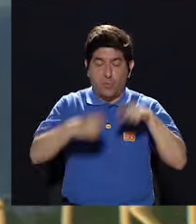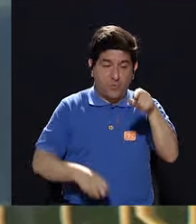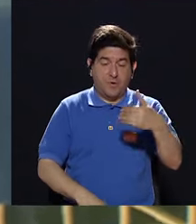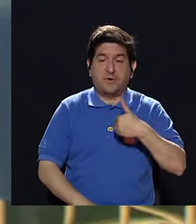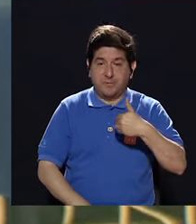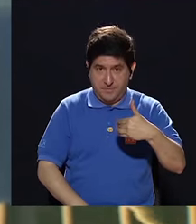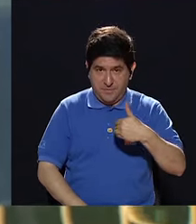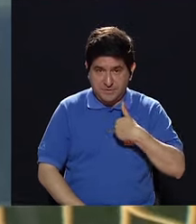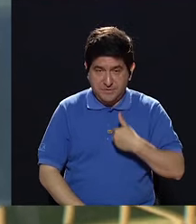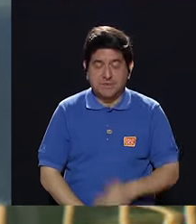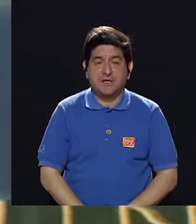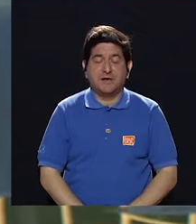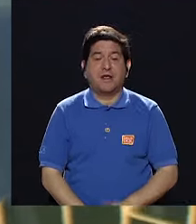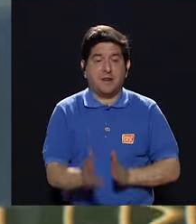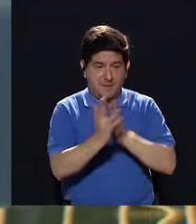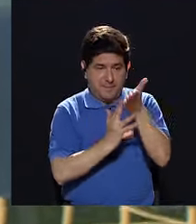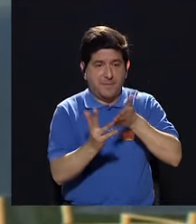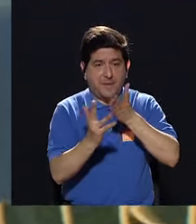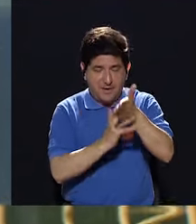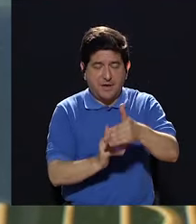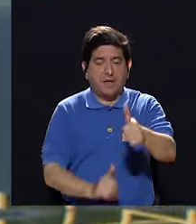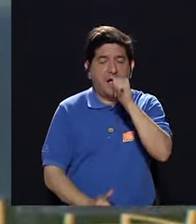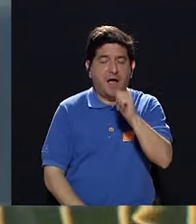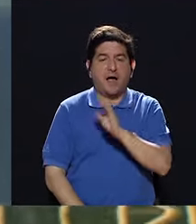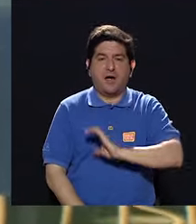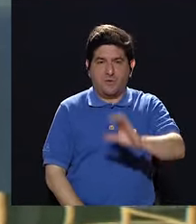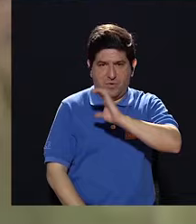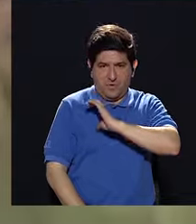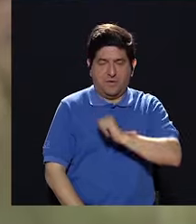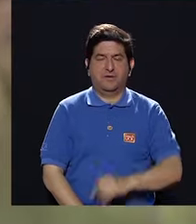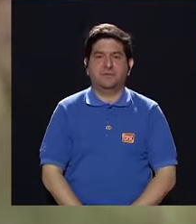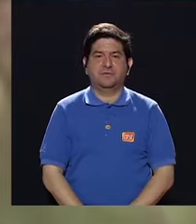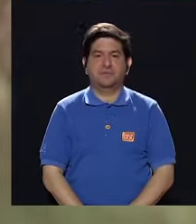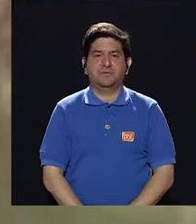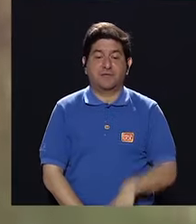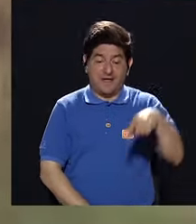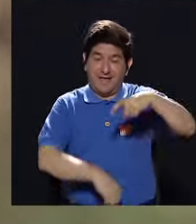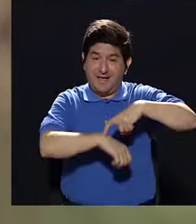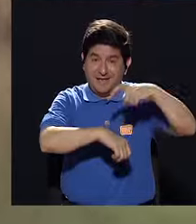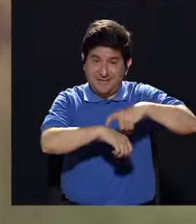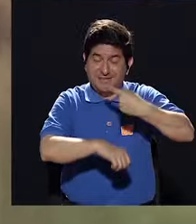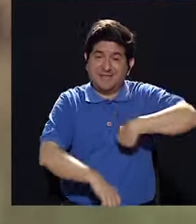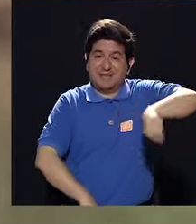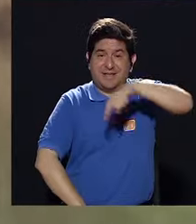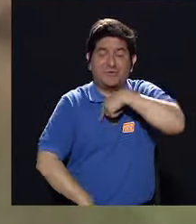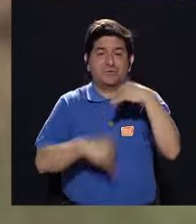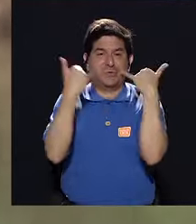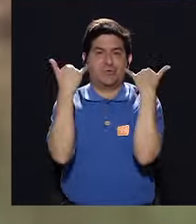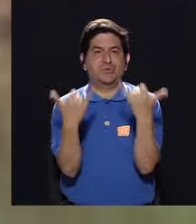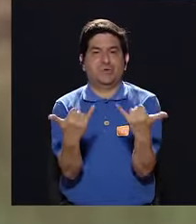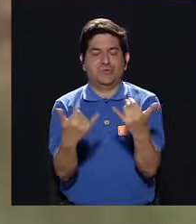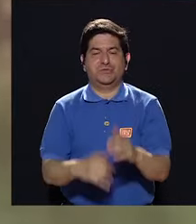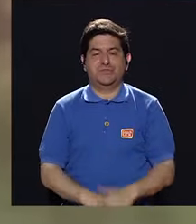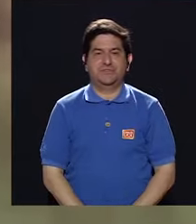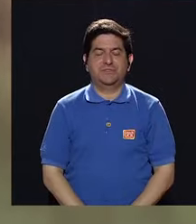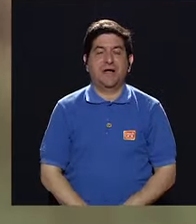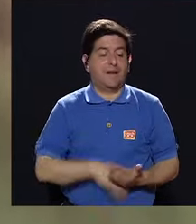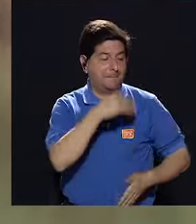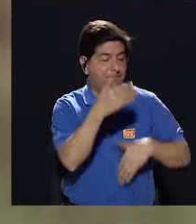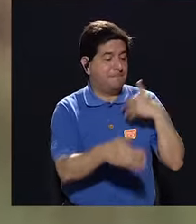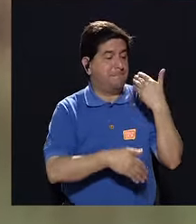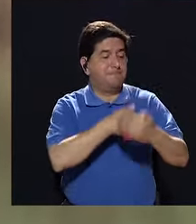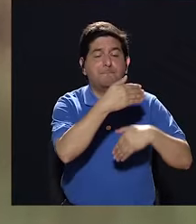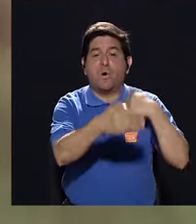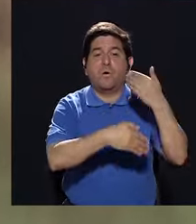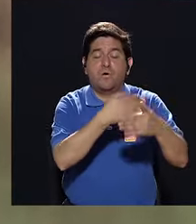que ellos tienen en lo que es el acceso a agua de calidad potable. En este momento nos encontramos ya en el